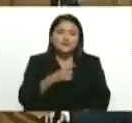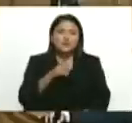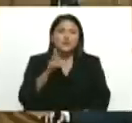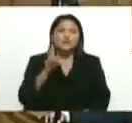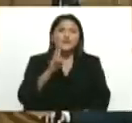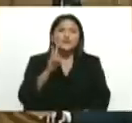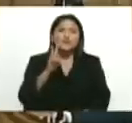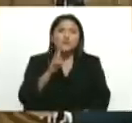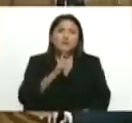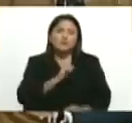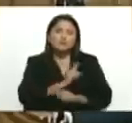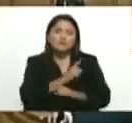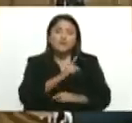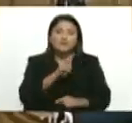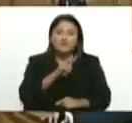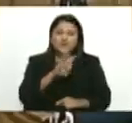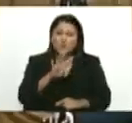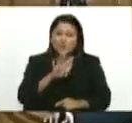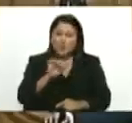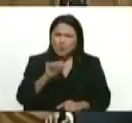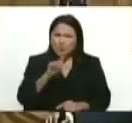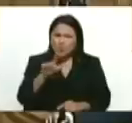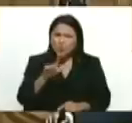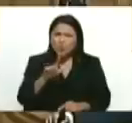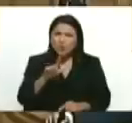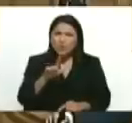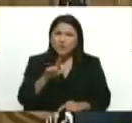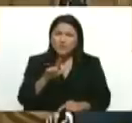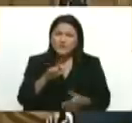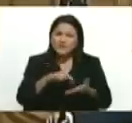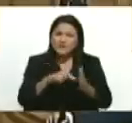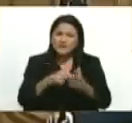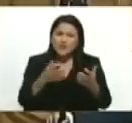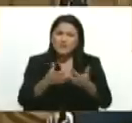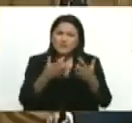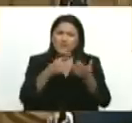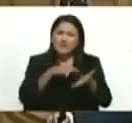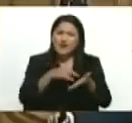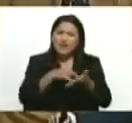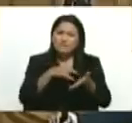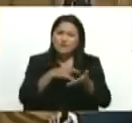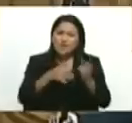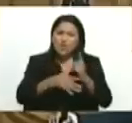como que no sabe que el 24 de junio pasó una cosita que se llama Batalla de Carabobo.